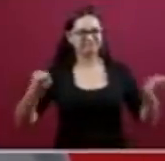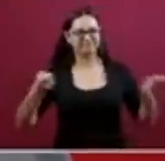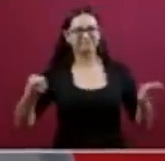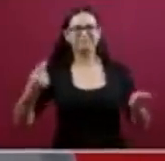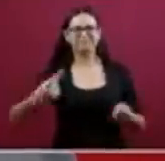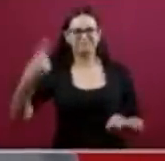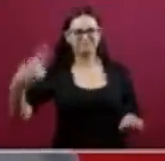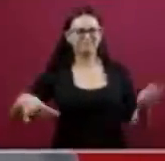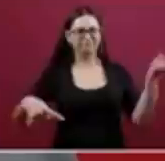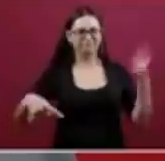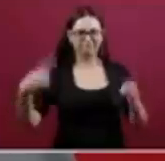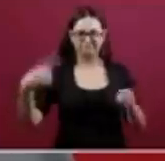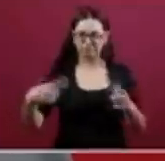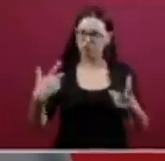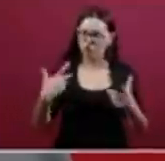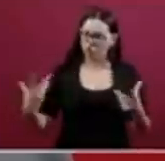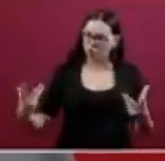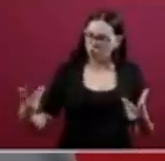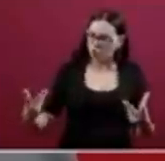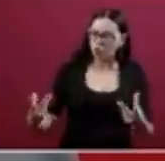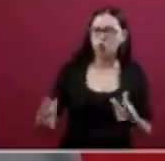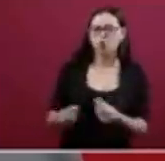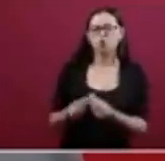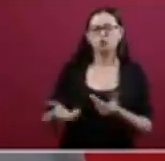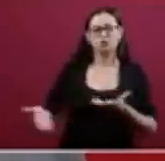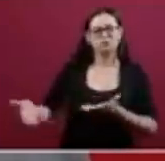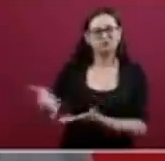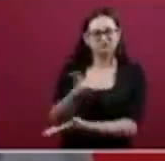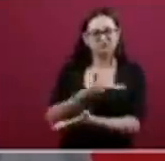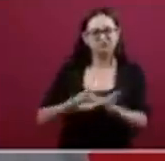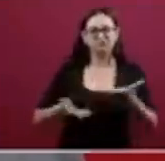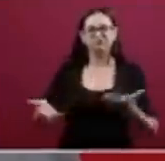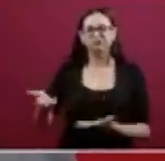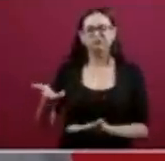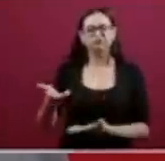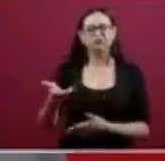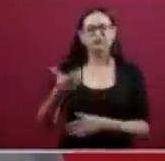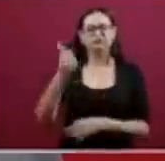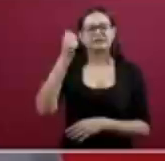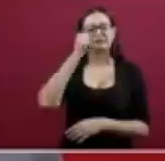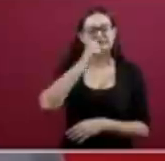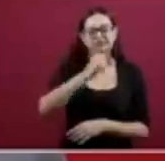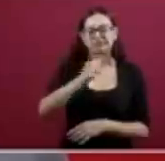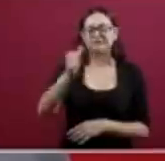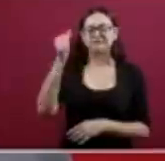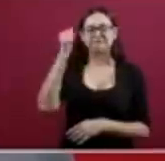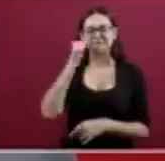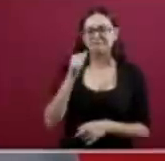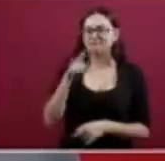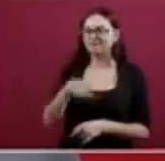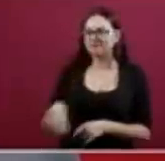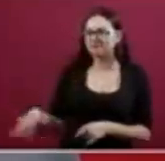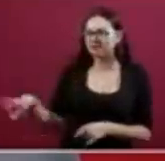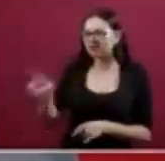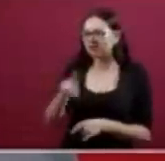pueblo y con el pueblo. Estar siempre atentos, escuchando,